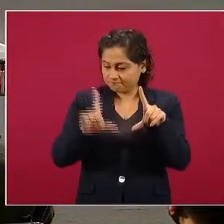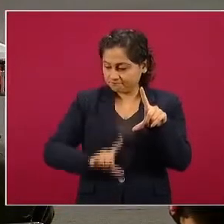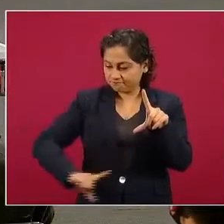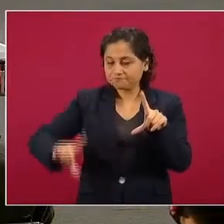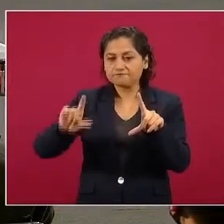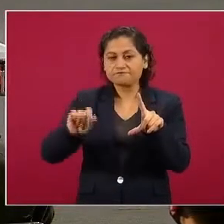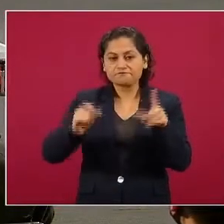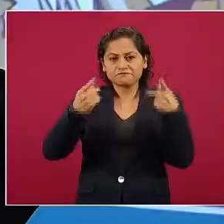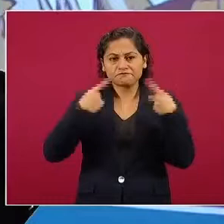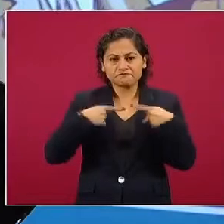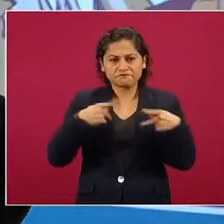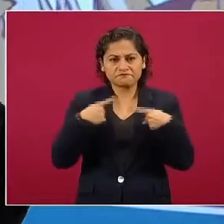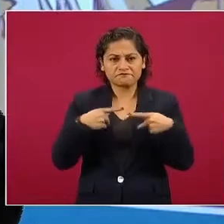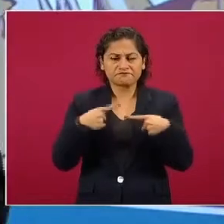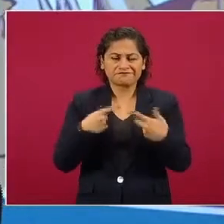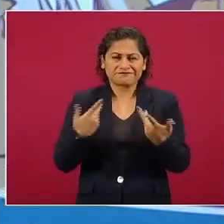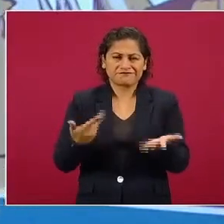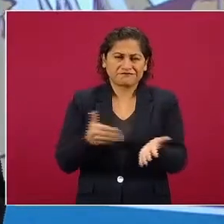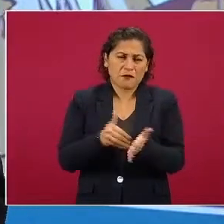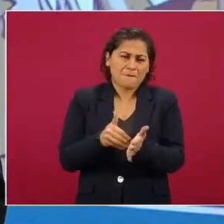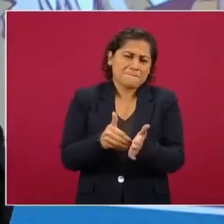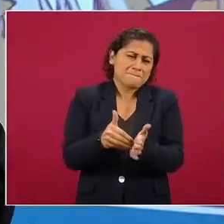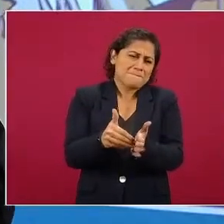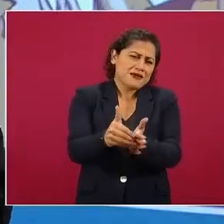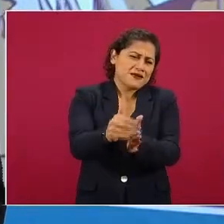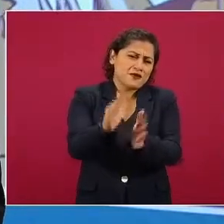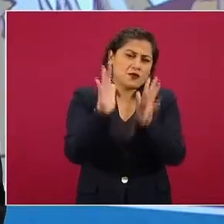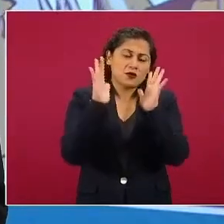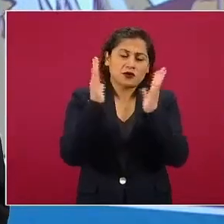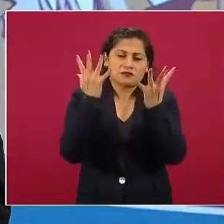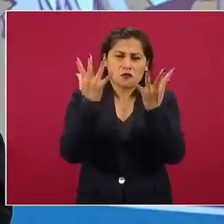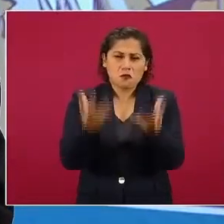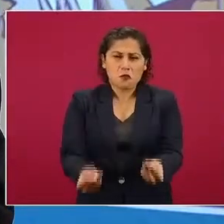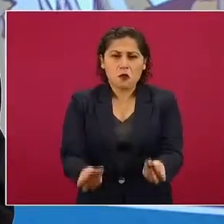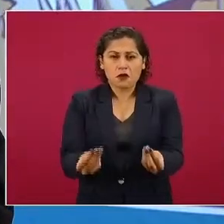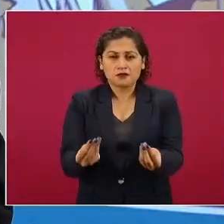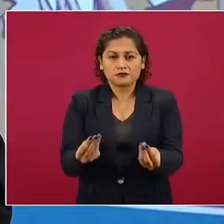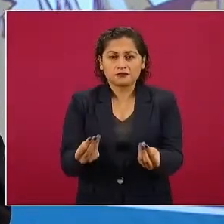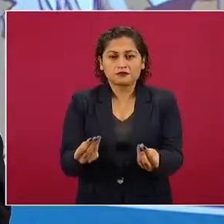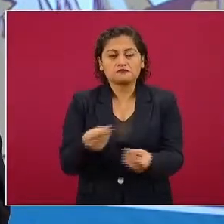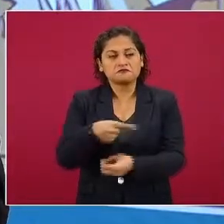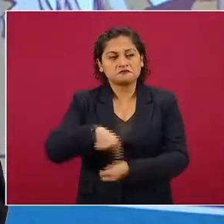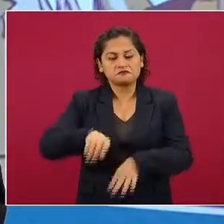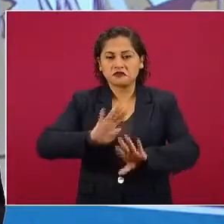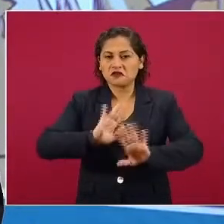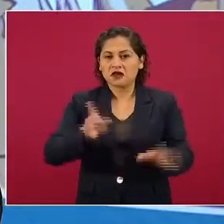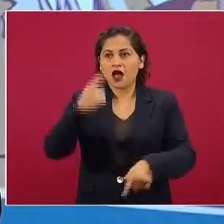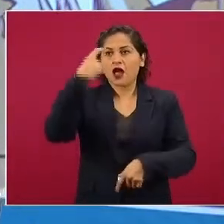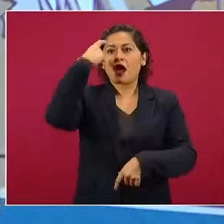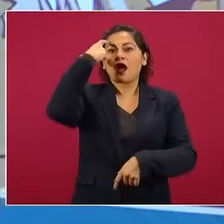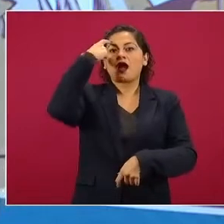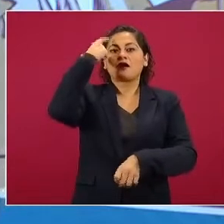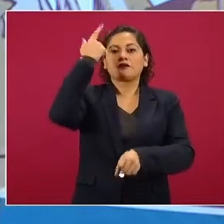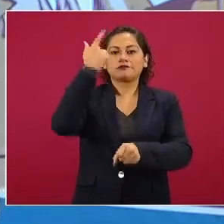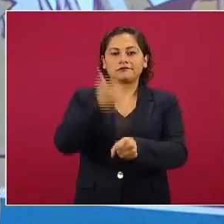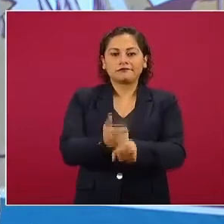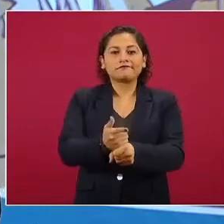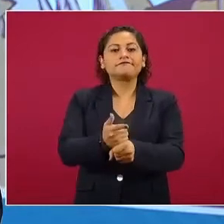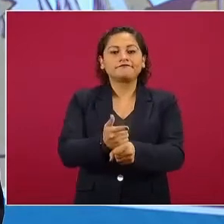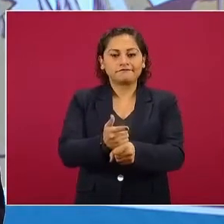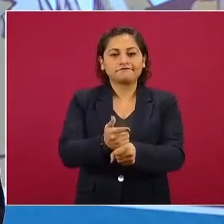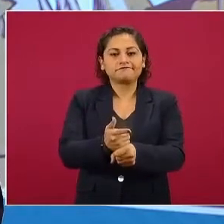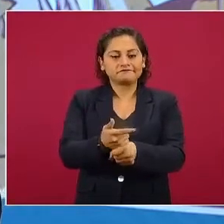mucha gente, millones de mexicanos, pues han tomado conciencia